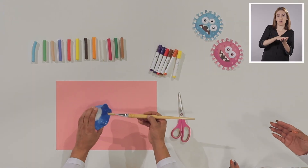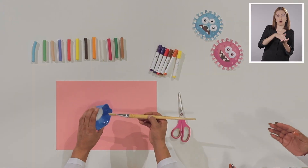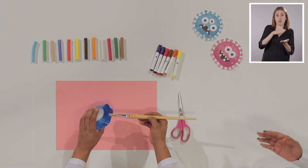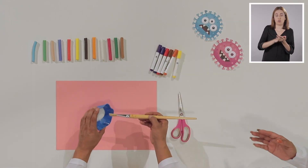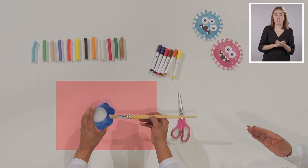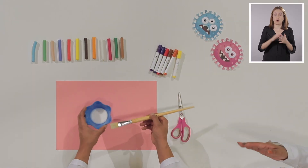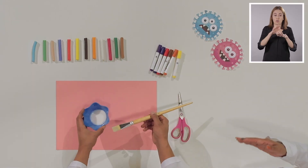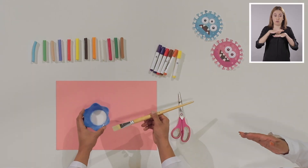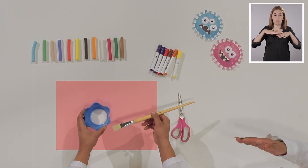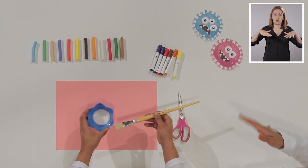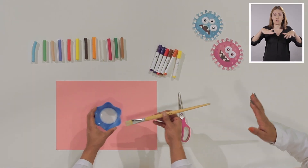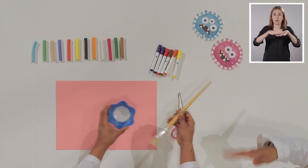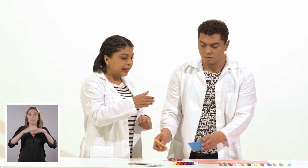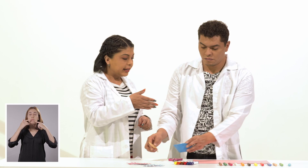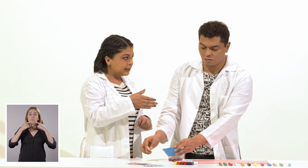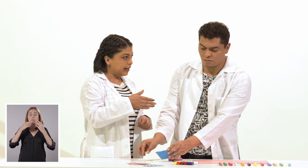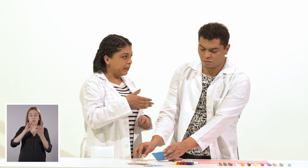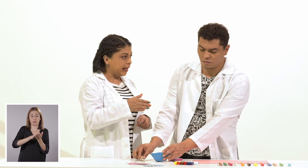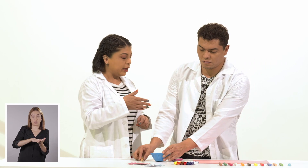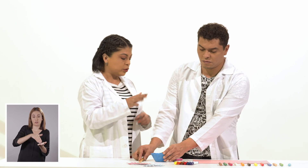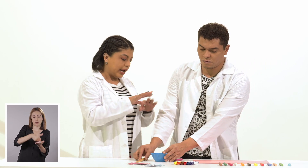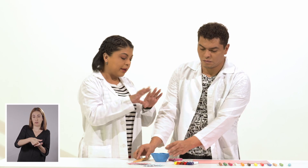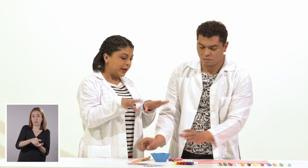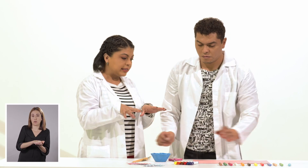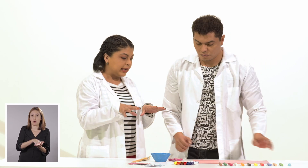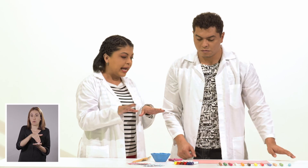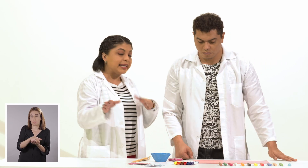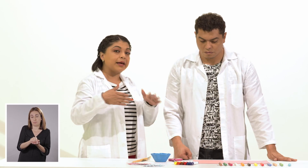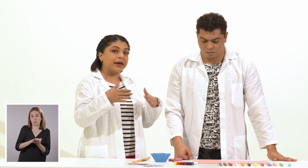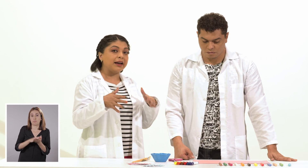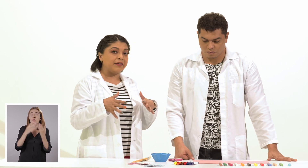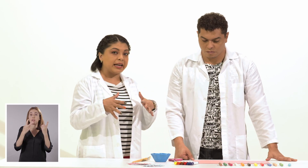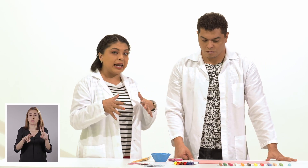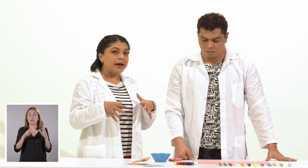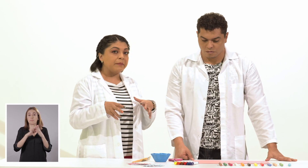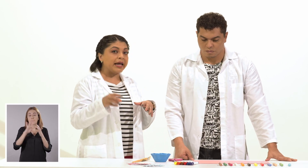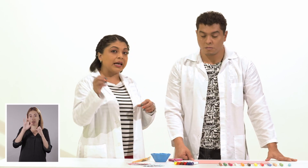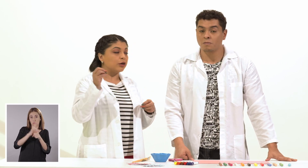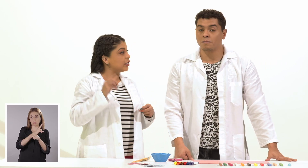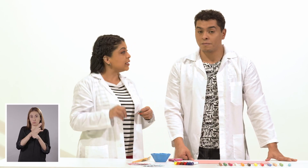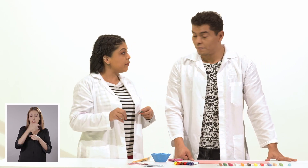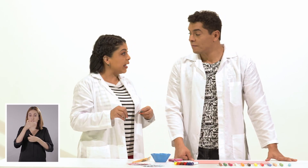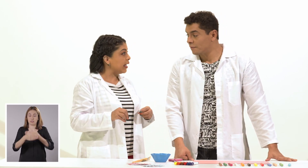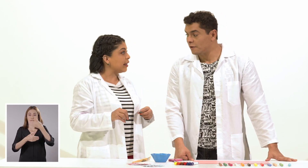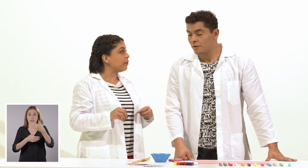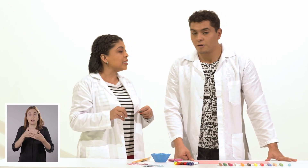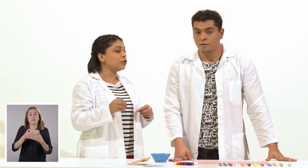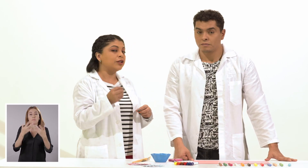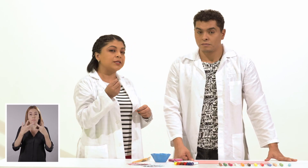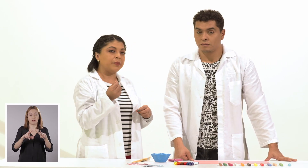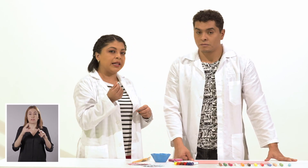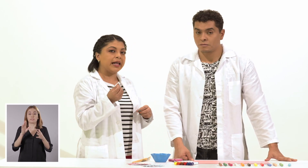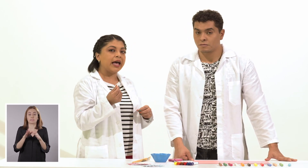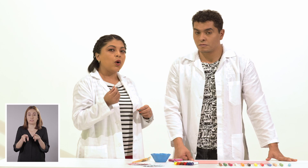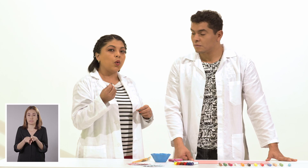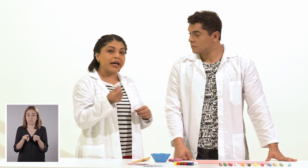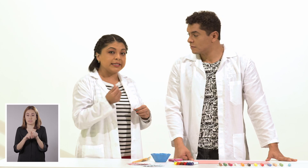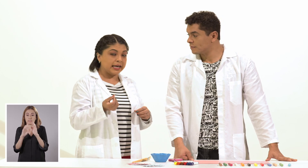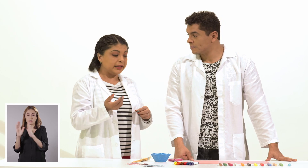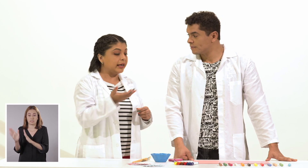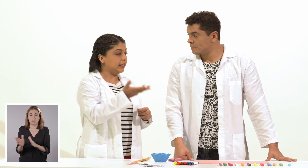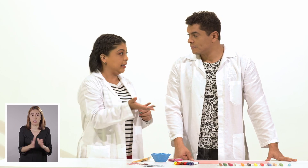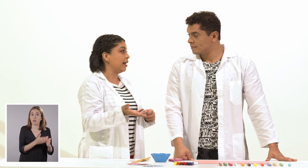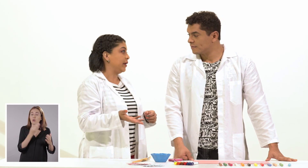sellada. Tenemos que poner goma antes de usar la plastilina y también al final, para que no se despegue y además no desprenda